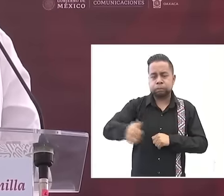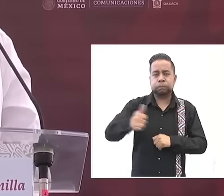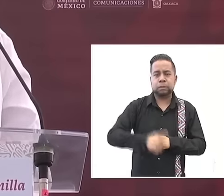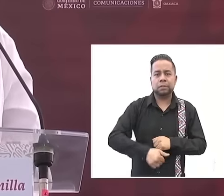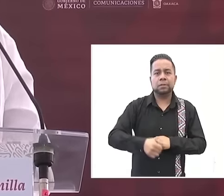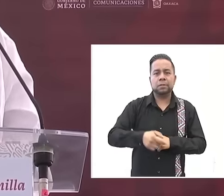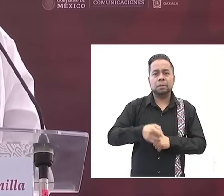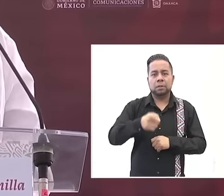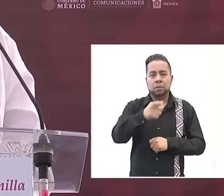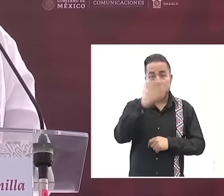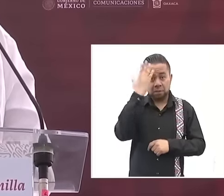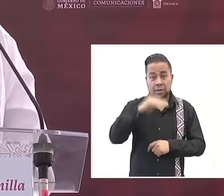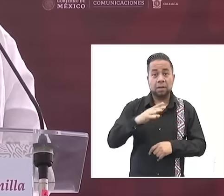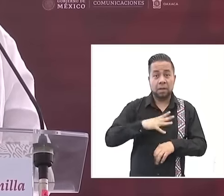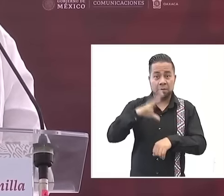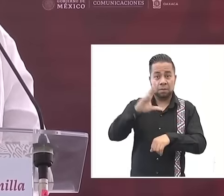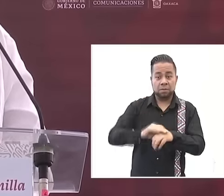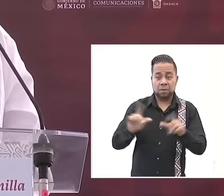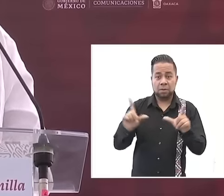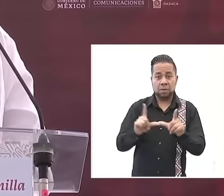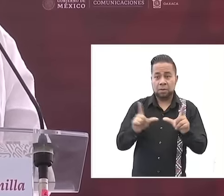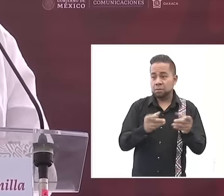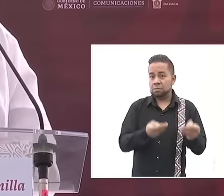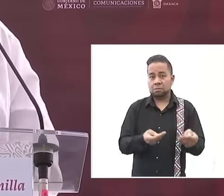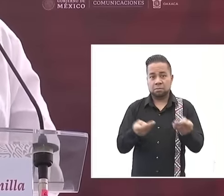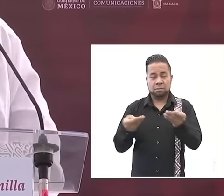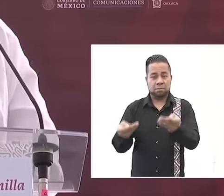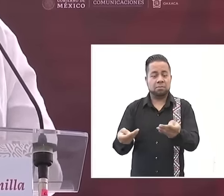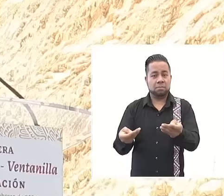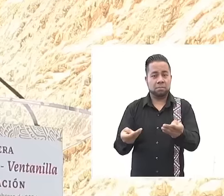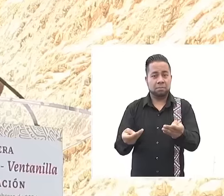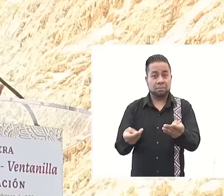una concesión de